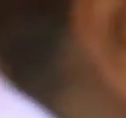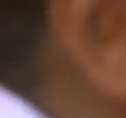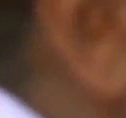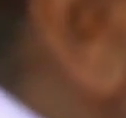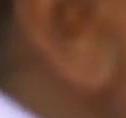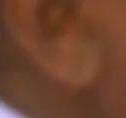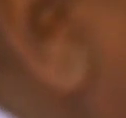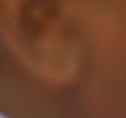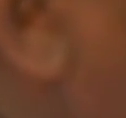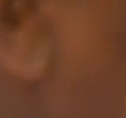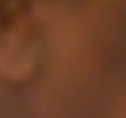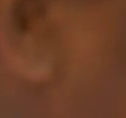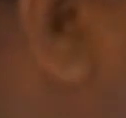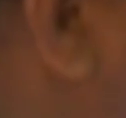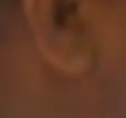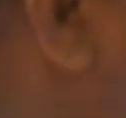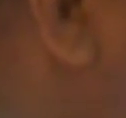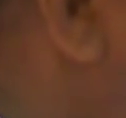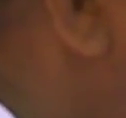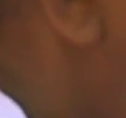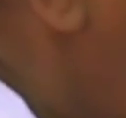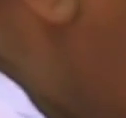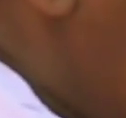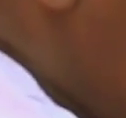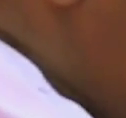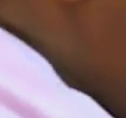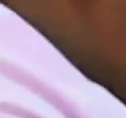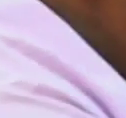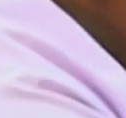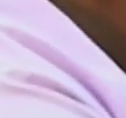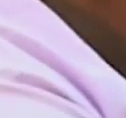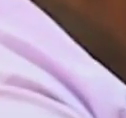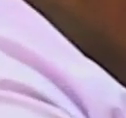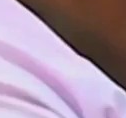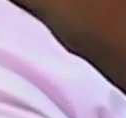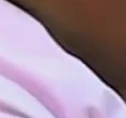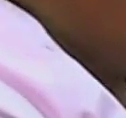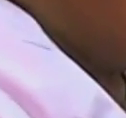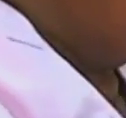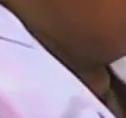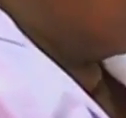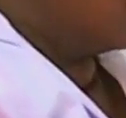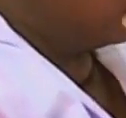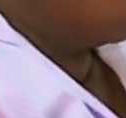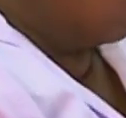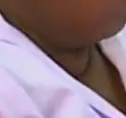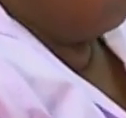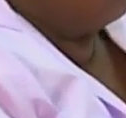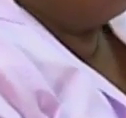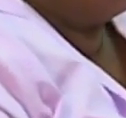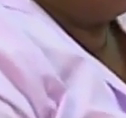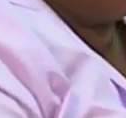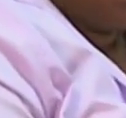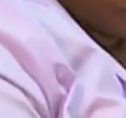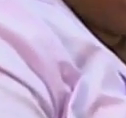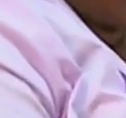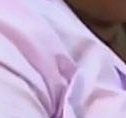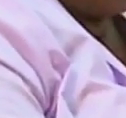en vigencia. Disposiciones propuestas por Rodríguez Gómez, la titular de acá de estos